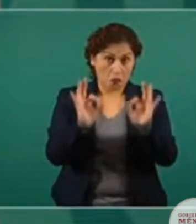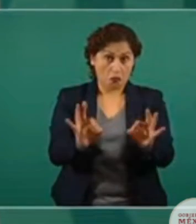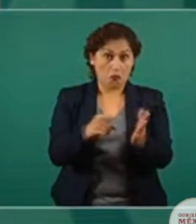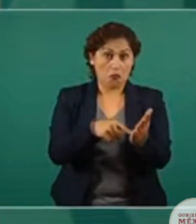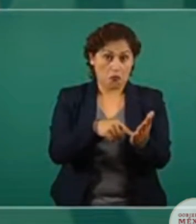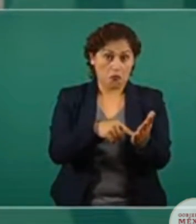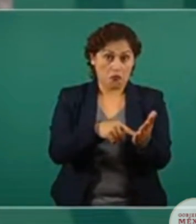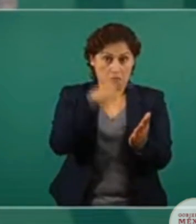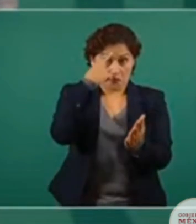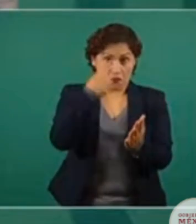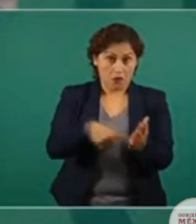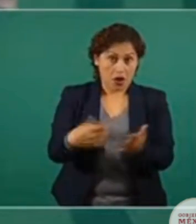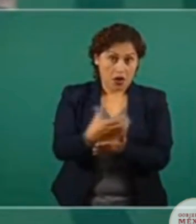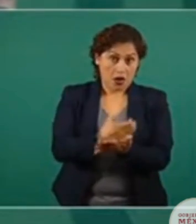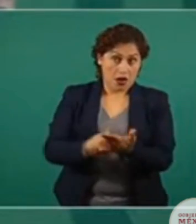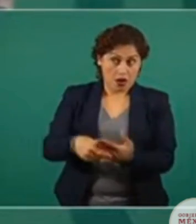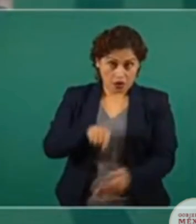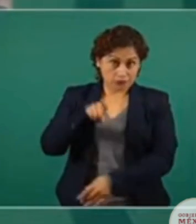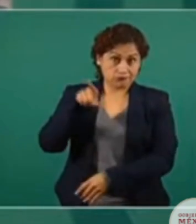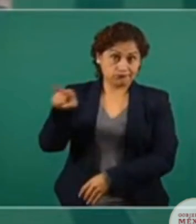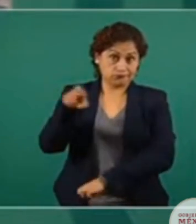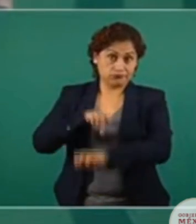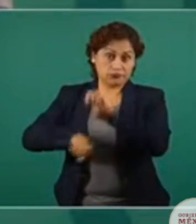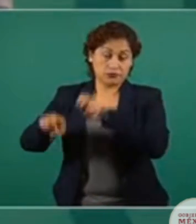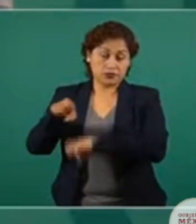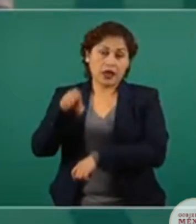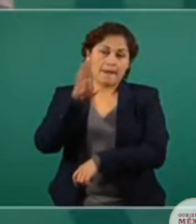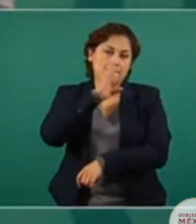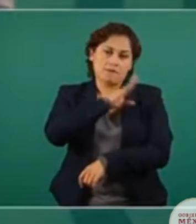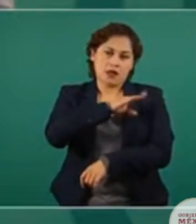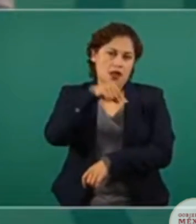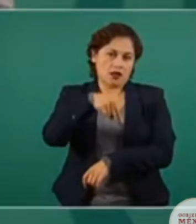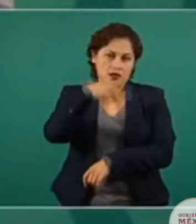para ellos, muy malos para la hacienda pública de México.